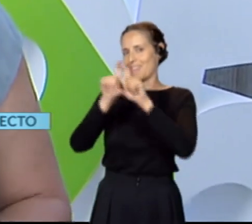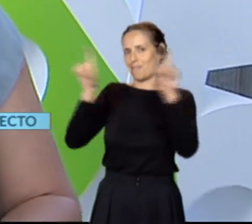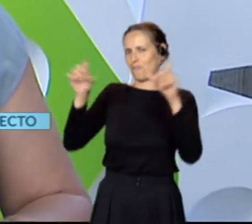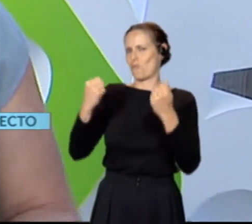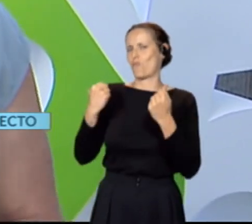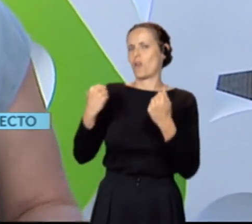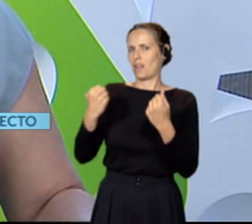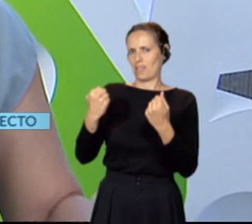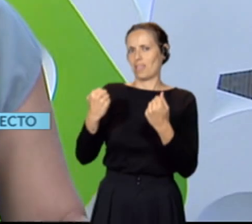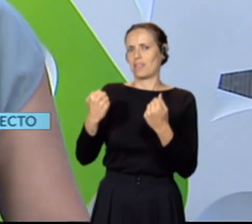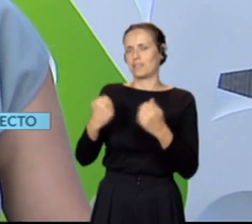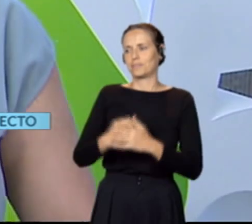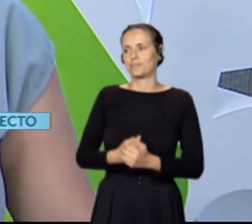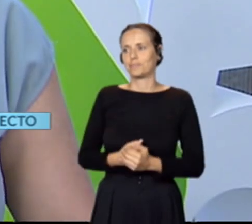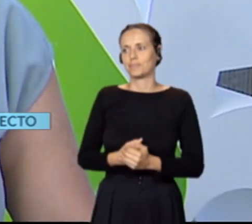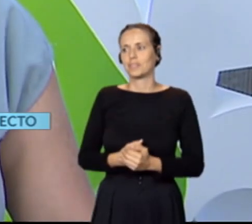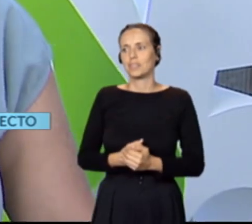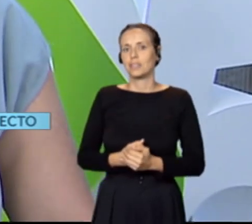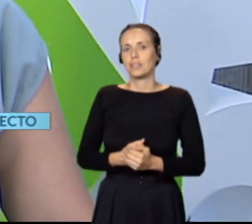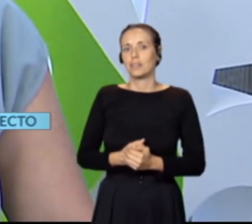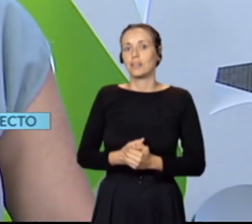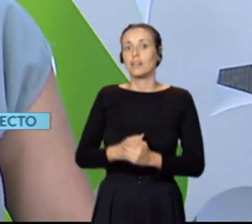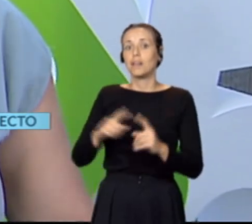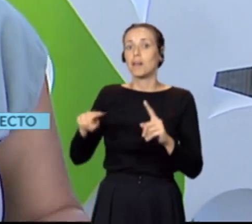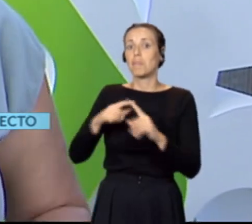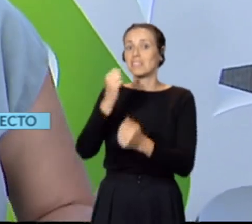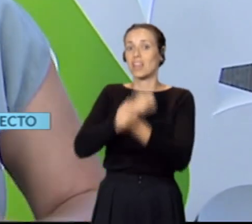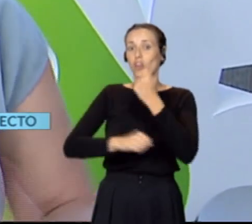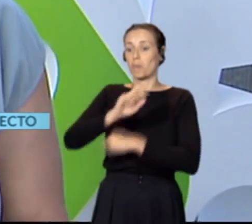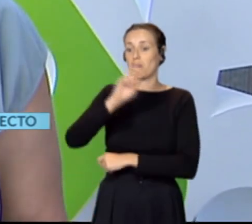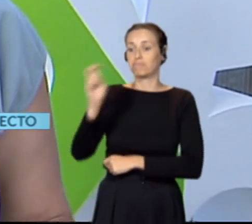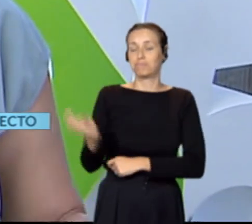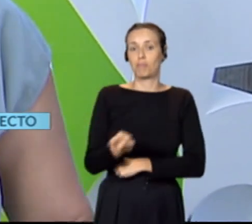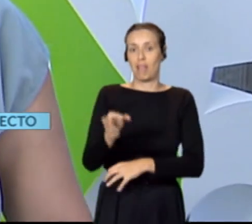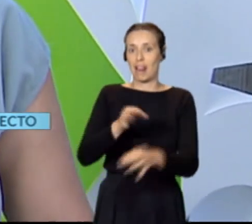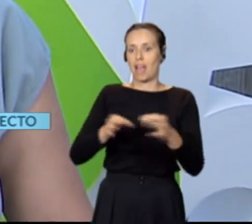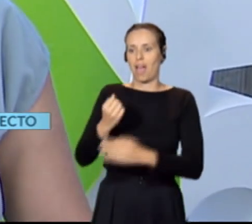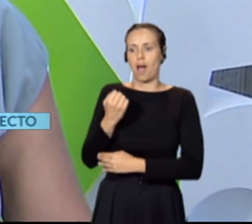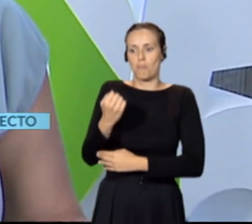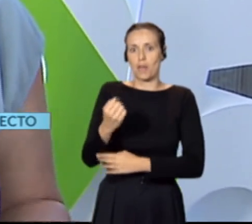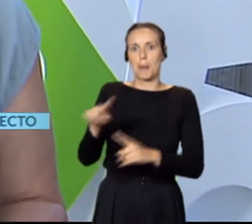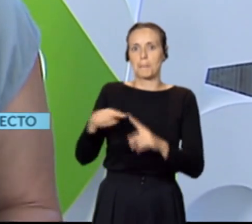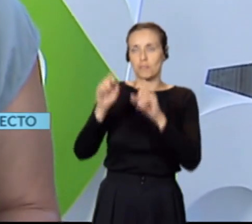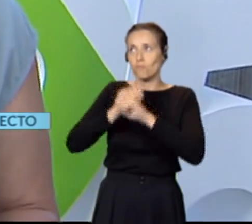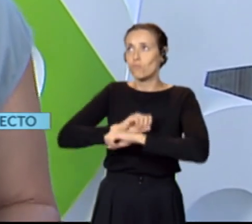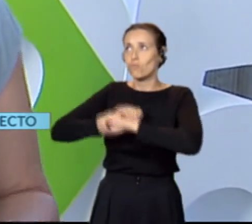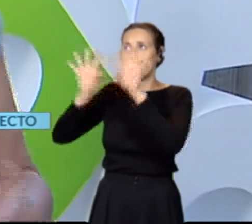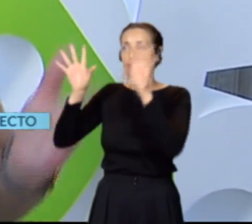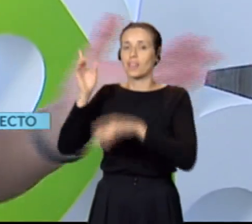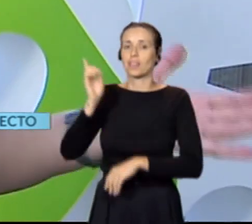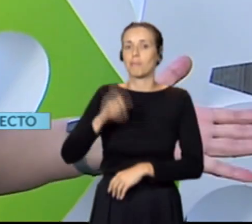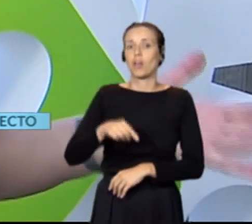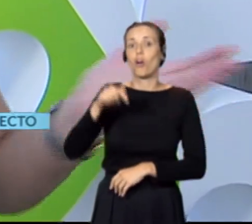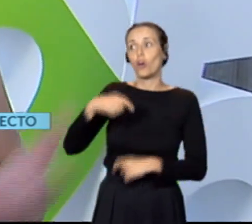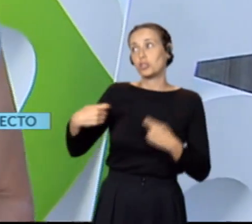potente y llamada digamos a a participar en la diversificación económica de las Islas e incluso hacia el exterior O sea que hoy nos convertimos en el